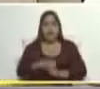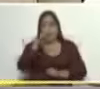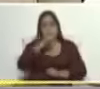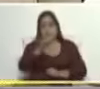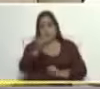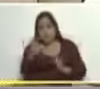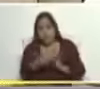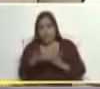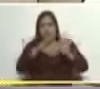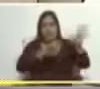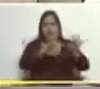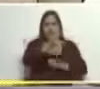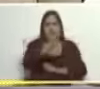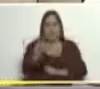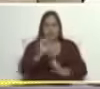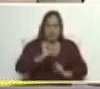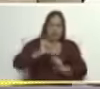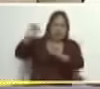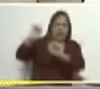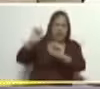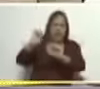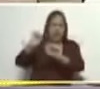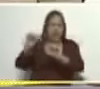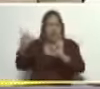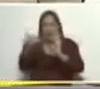1930 se rebelaron contra